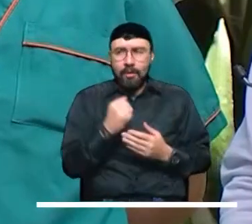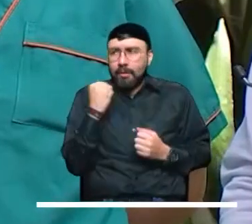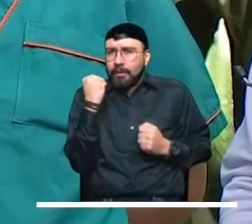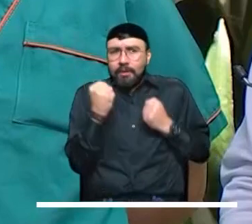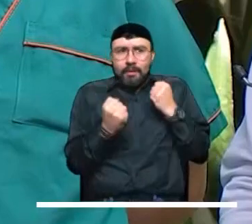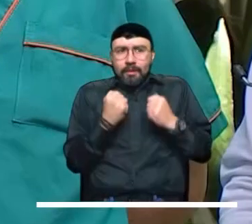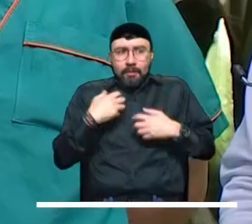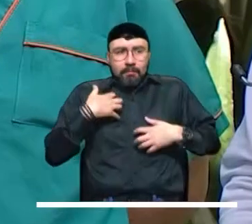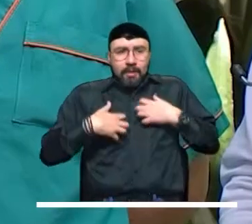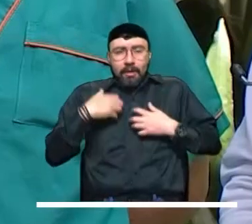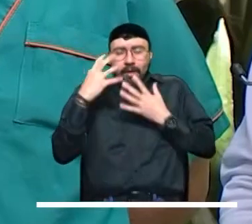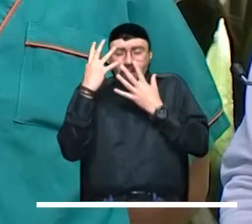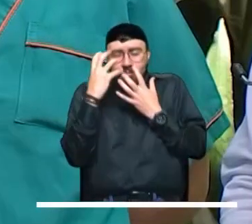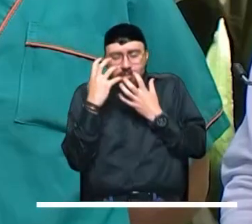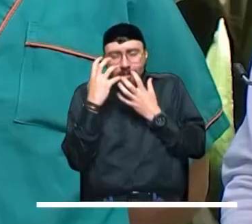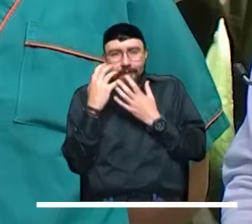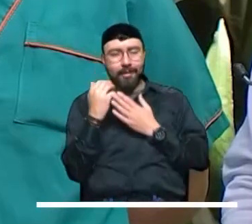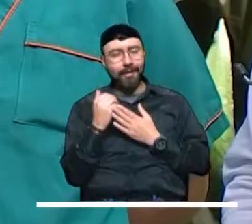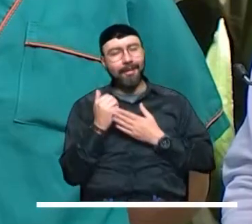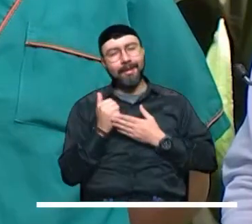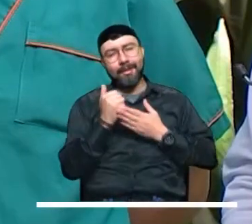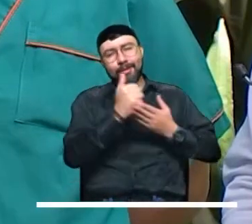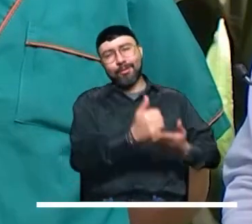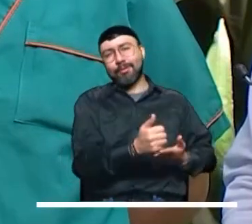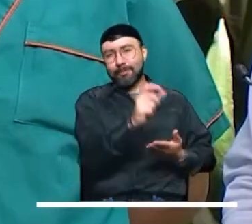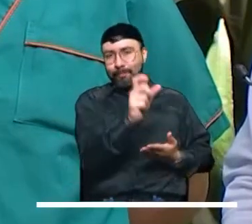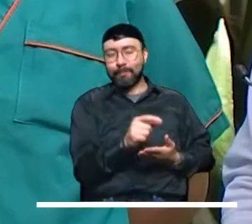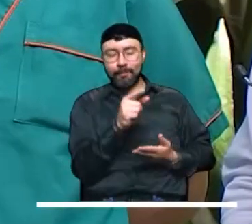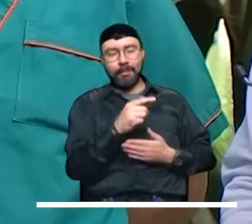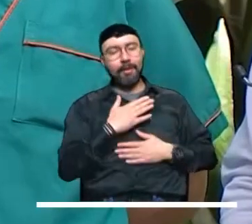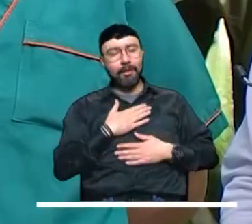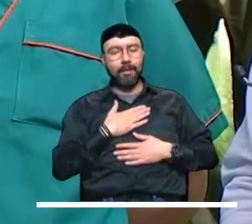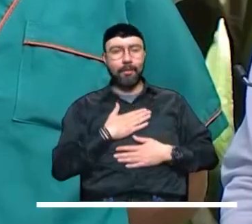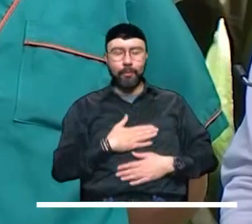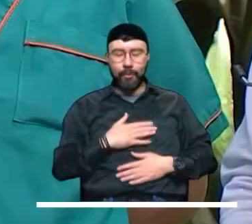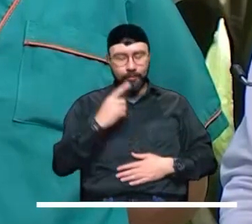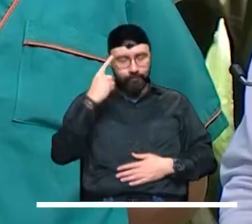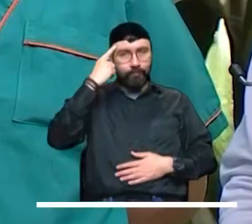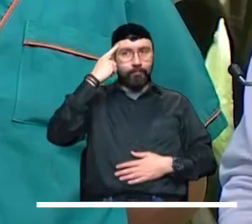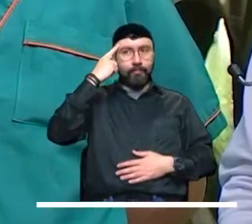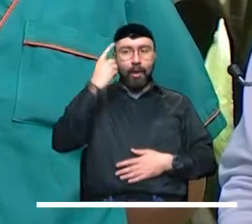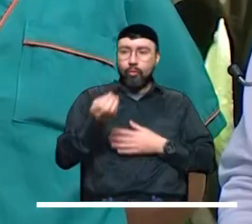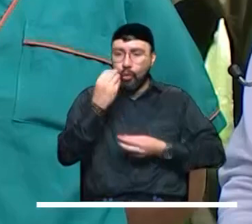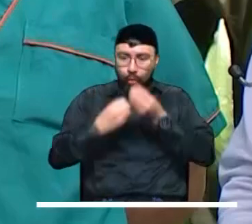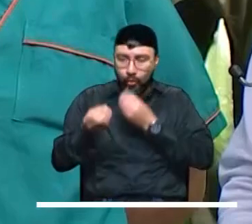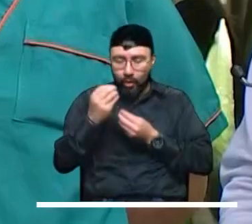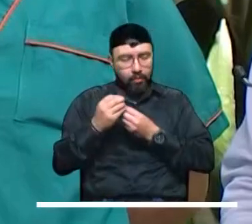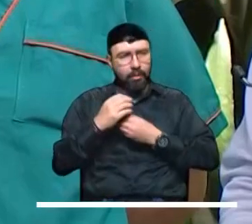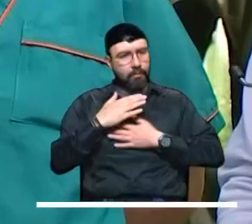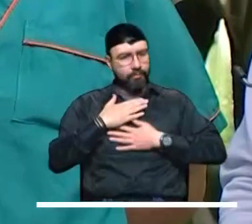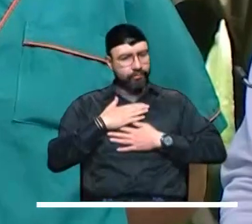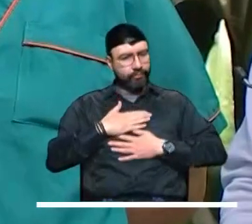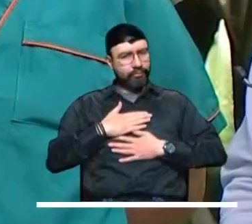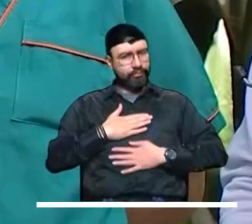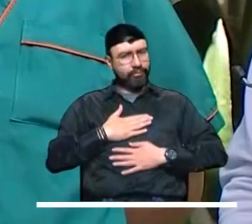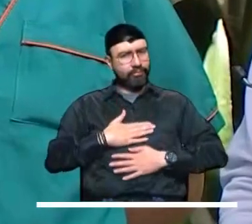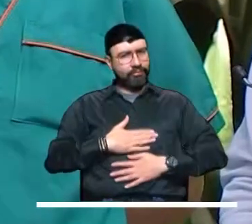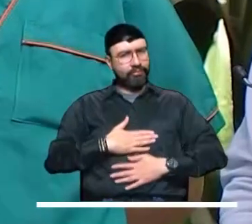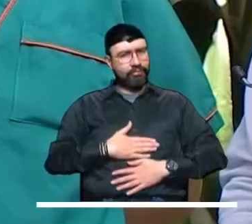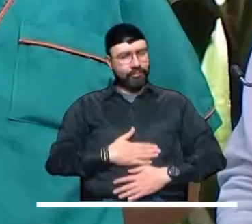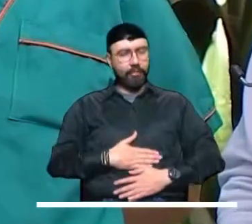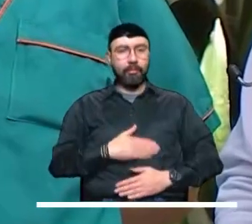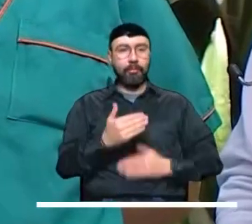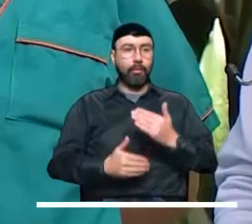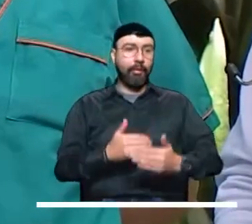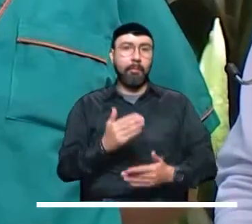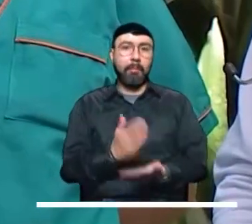la depresión, todos estos procesos que hacen que el paciente inconscientemente él consuma más alimento y lleve procesos a